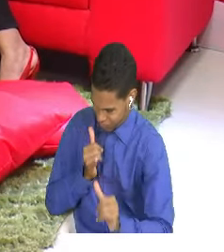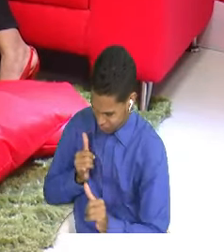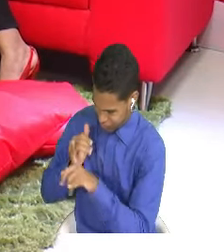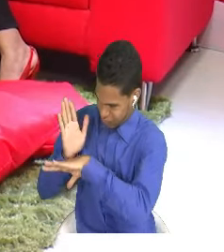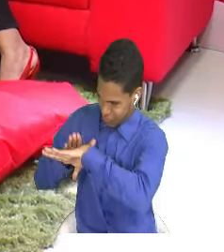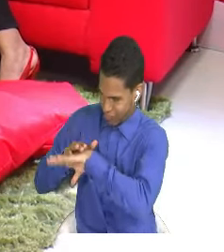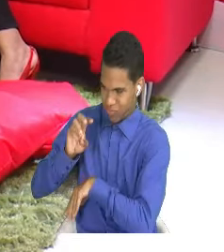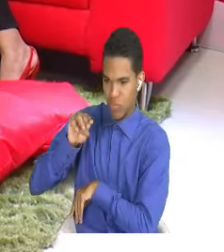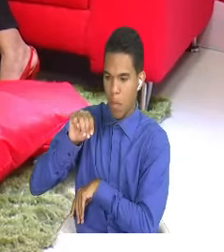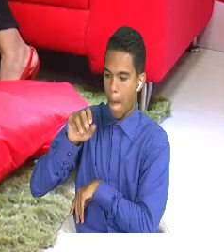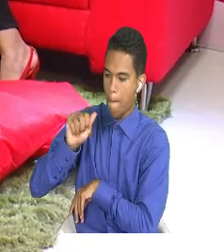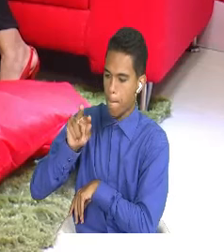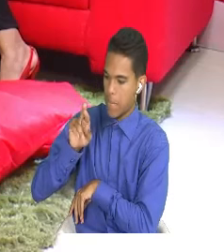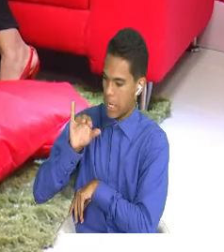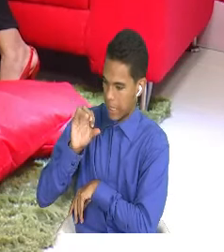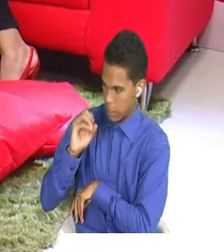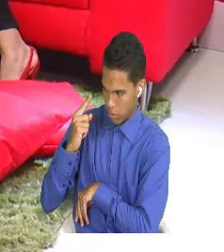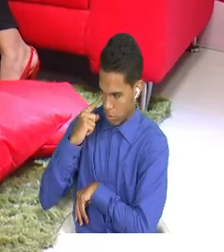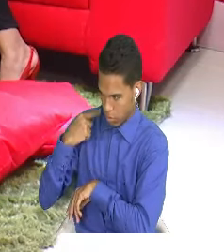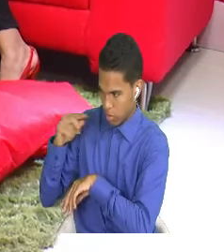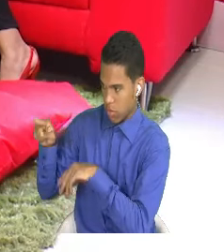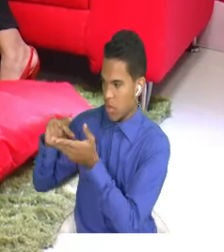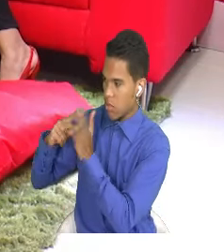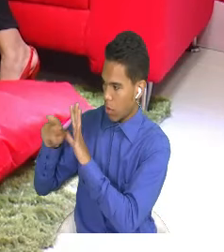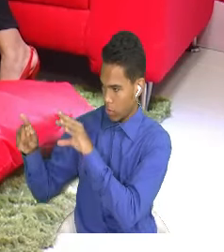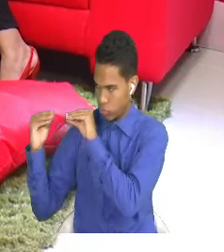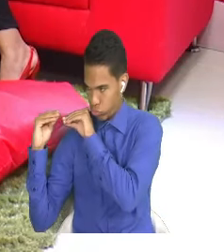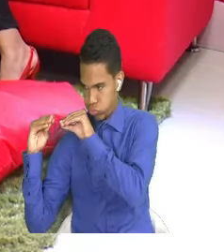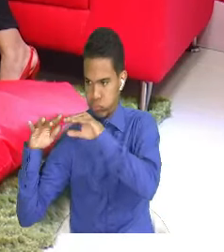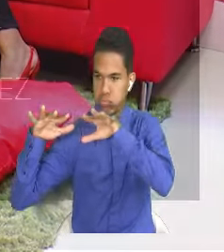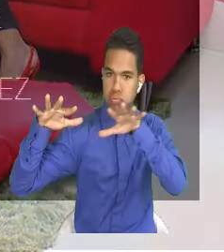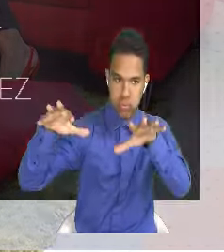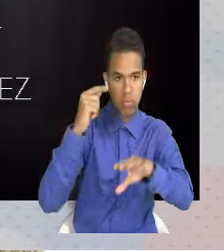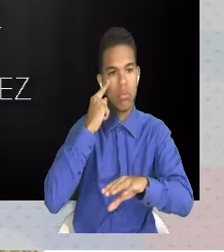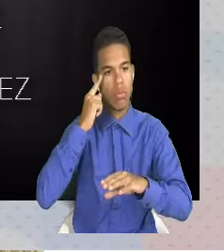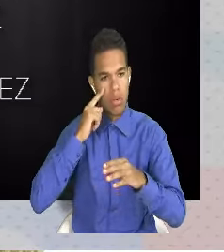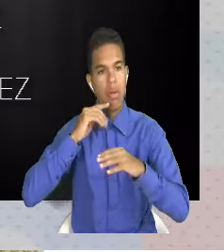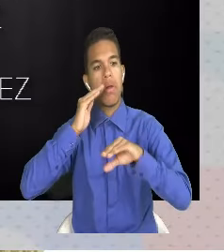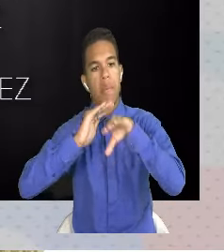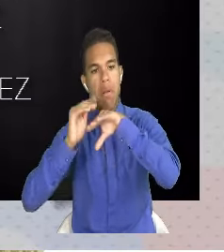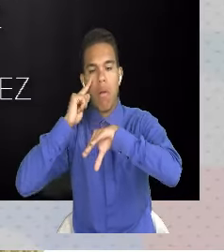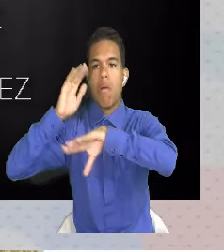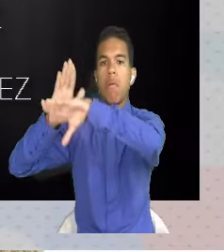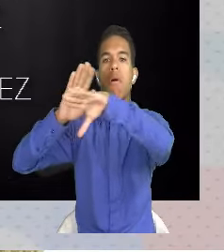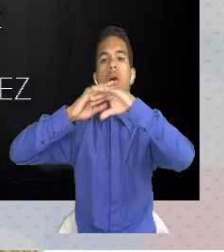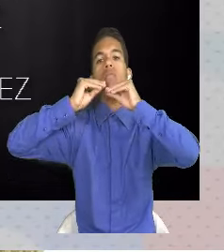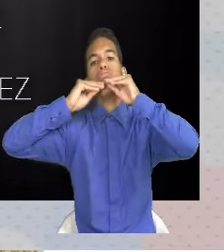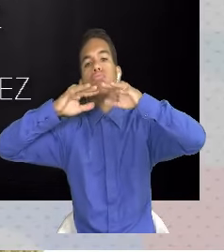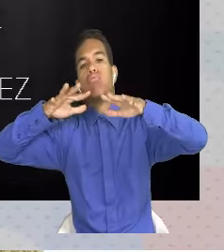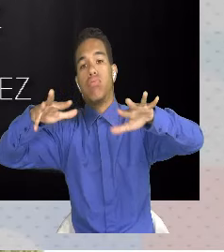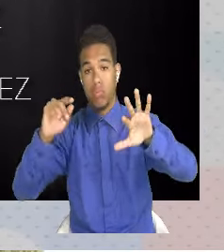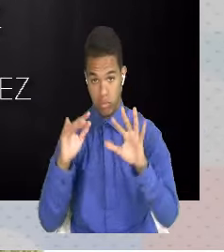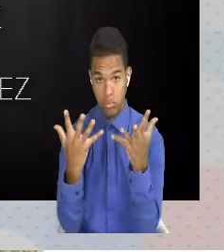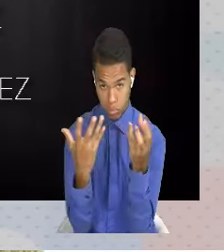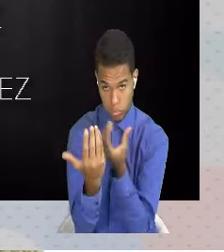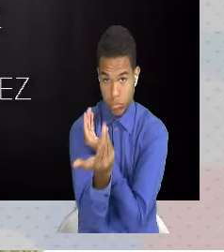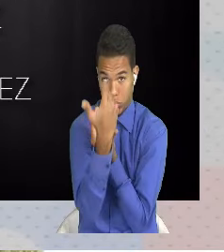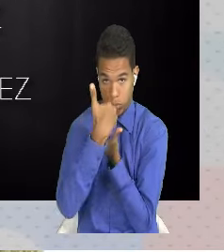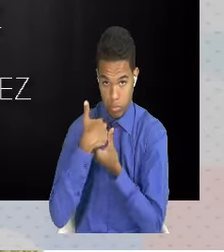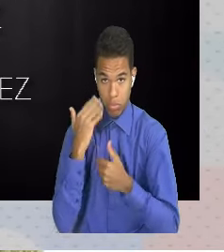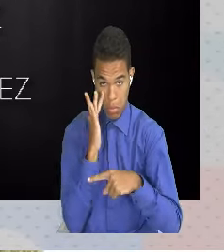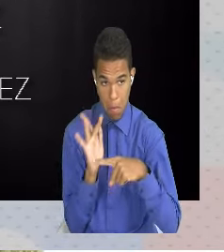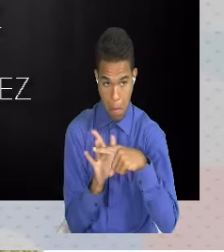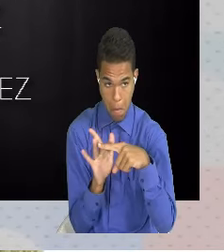que adquiera los servicios, para que estén pendientes de todo lo que tiene la clínica para brindarle a nuestra comunidad. Bueno, quiero invitar a toda la comunidad de